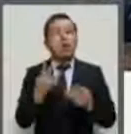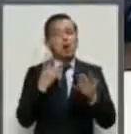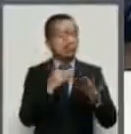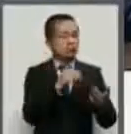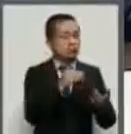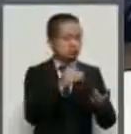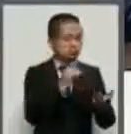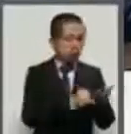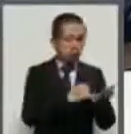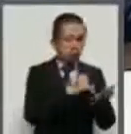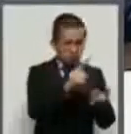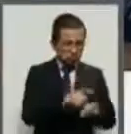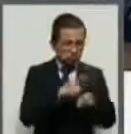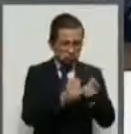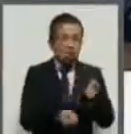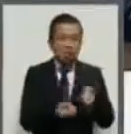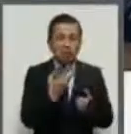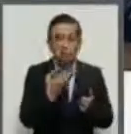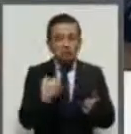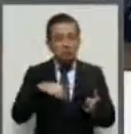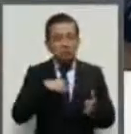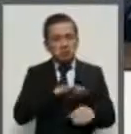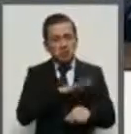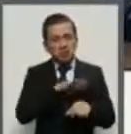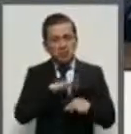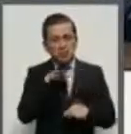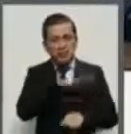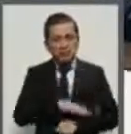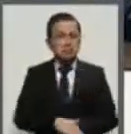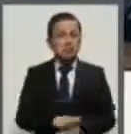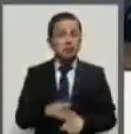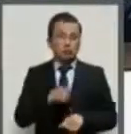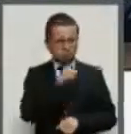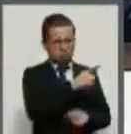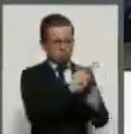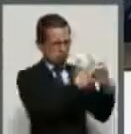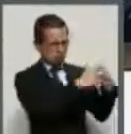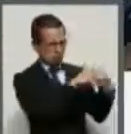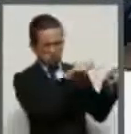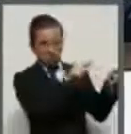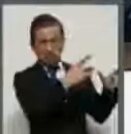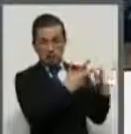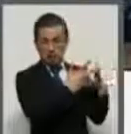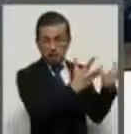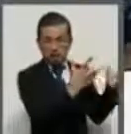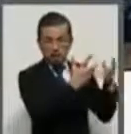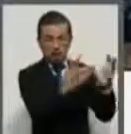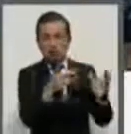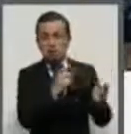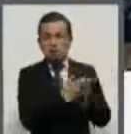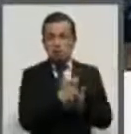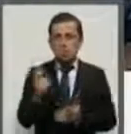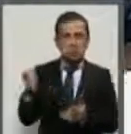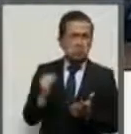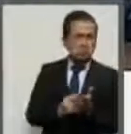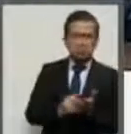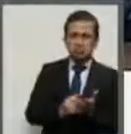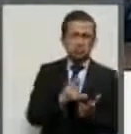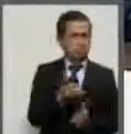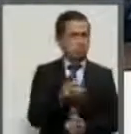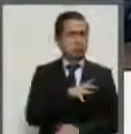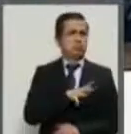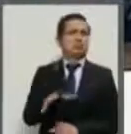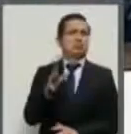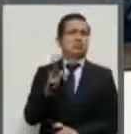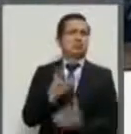de impuestos, porque grandes contribuyentes son también grandes evasores. Todo esto será remediado, no